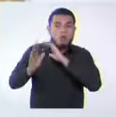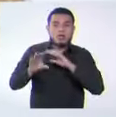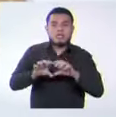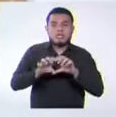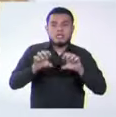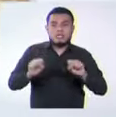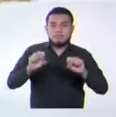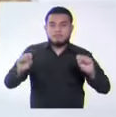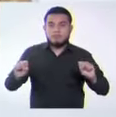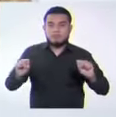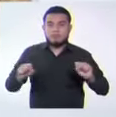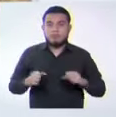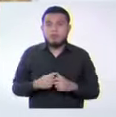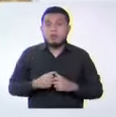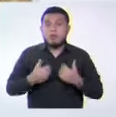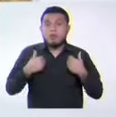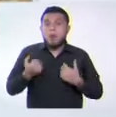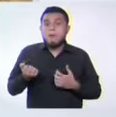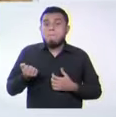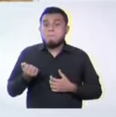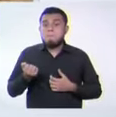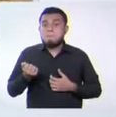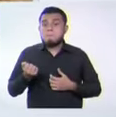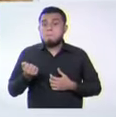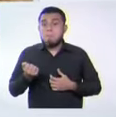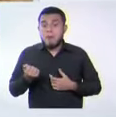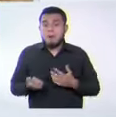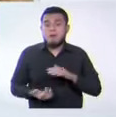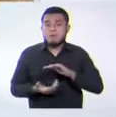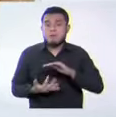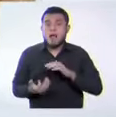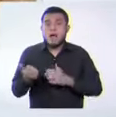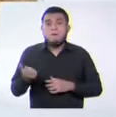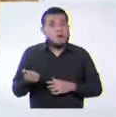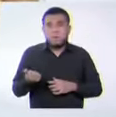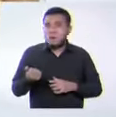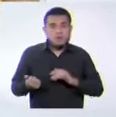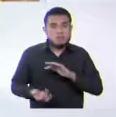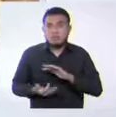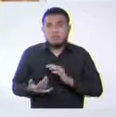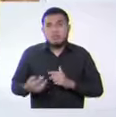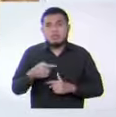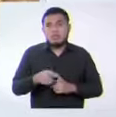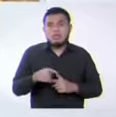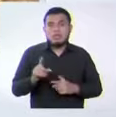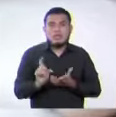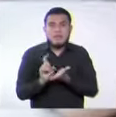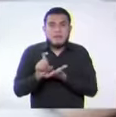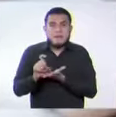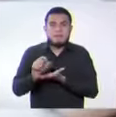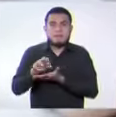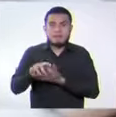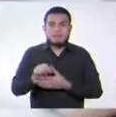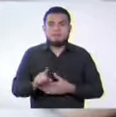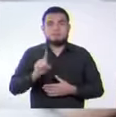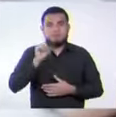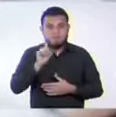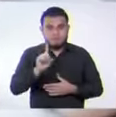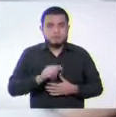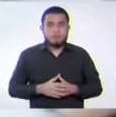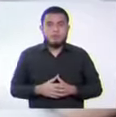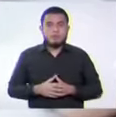salchichas, tengo papa cocida, papa cruda y trozos de pera. Primero efectuaremos